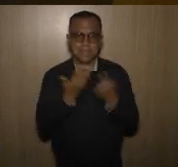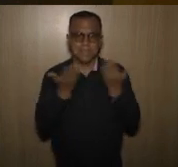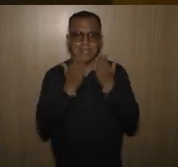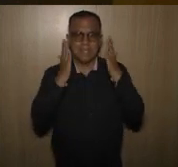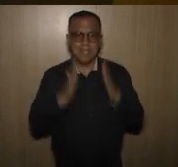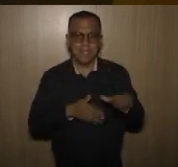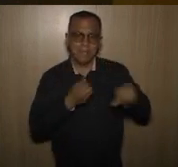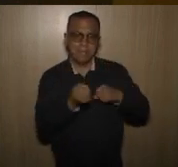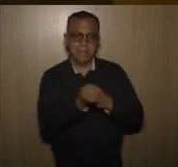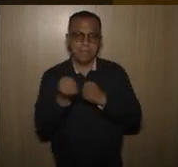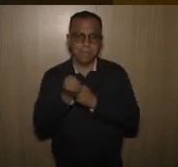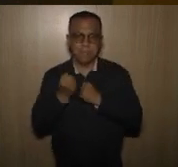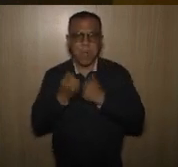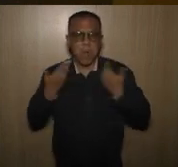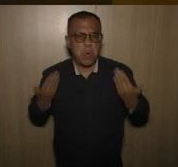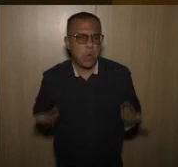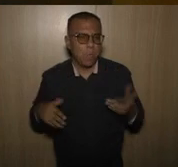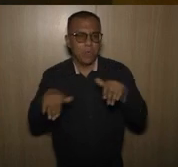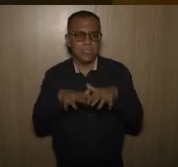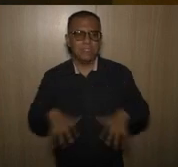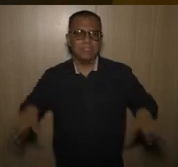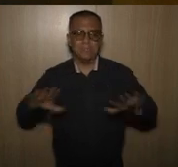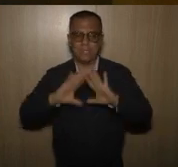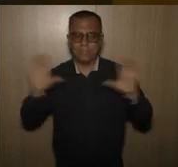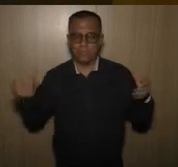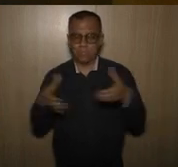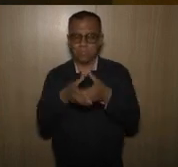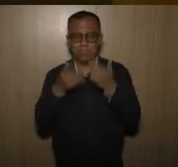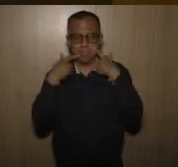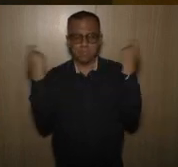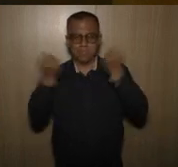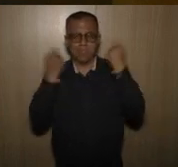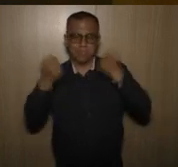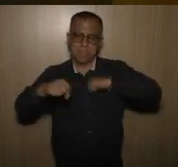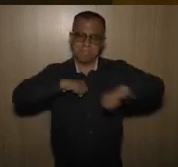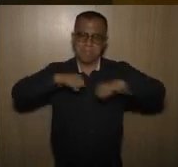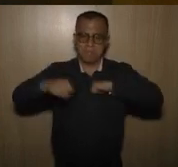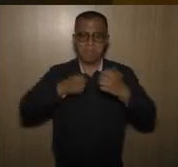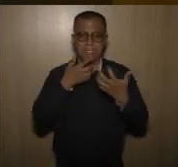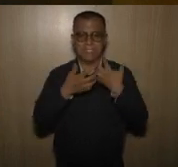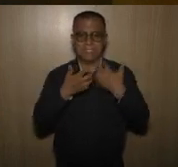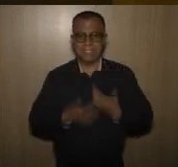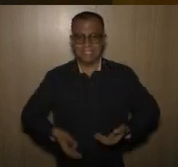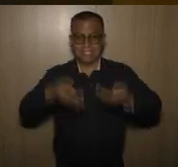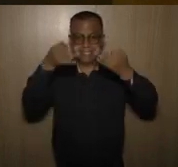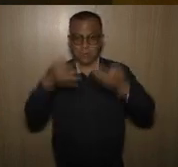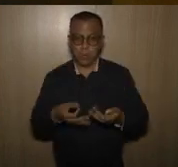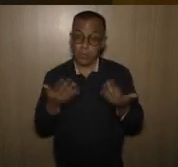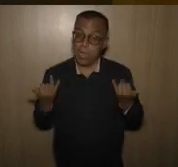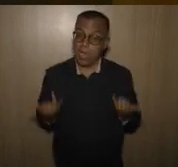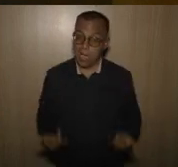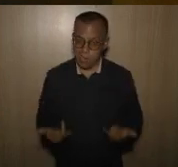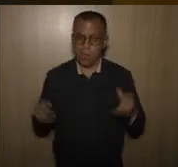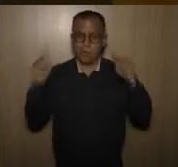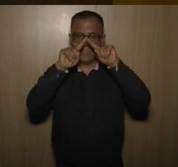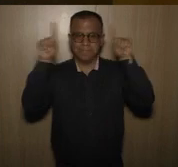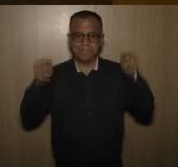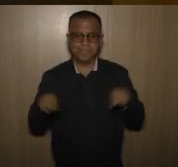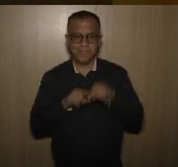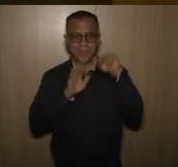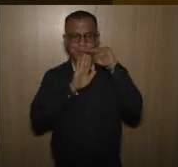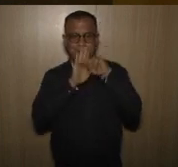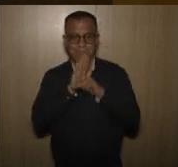los profesores y en consecuencia cuál es el escenario que se debe promover desde los actores del sistema de aseguramiento. Así que tenemos marco normativo